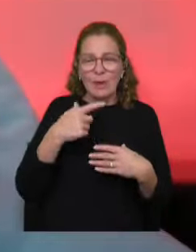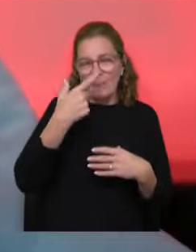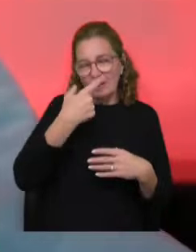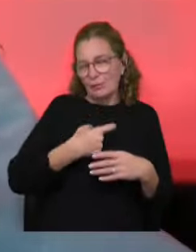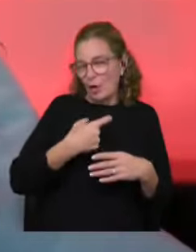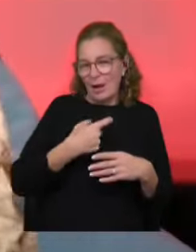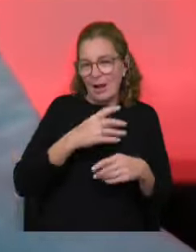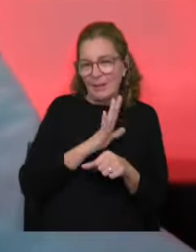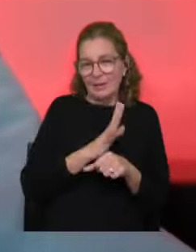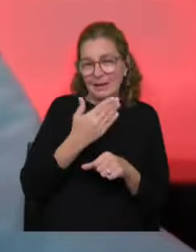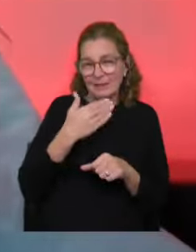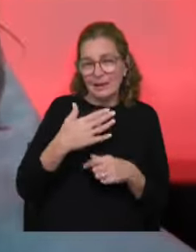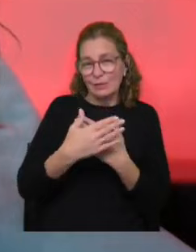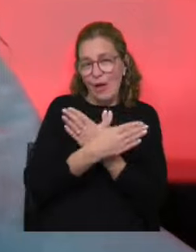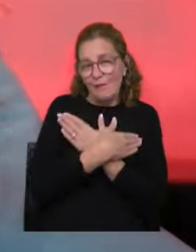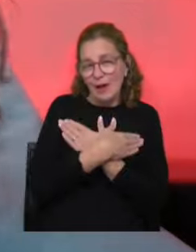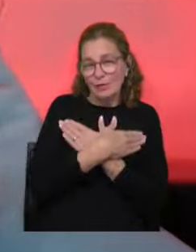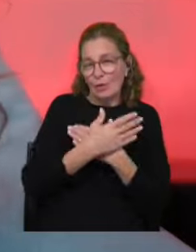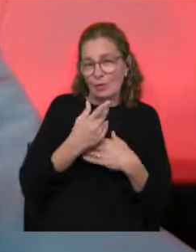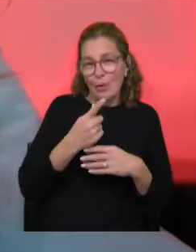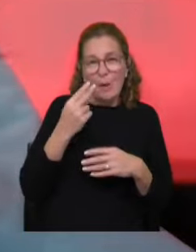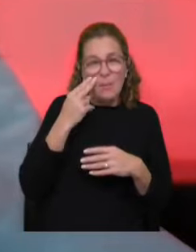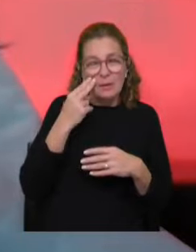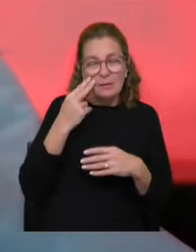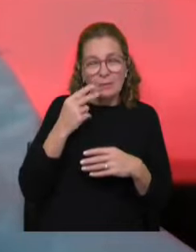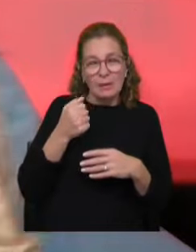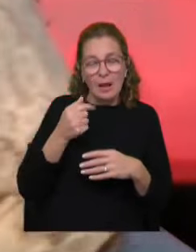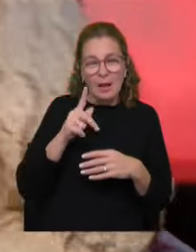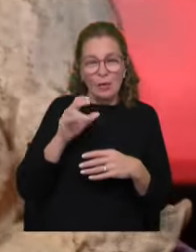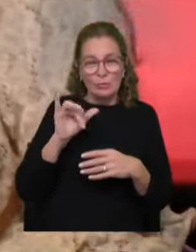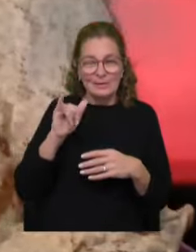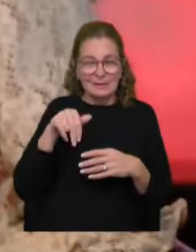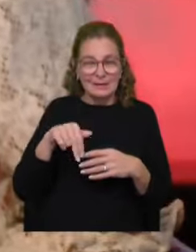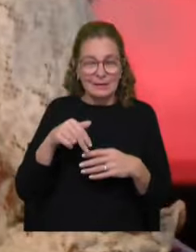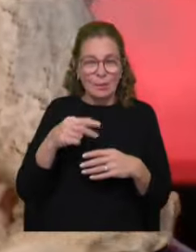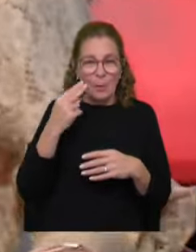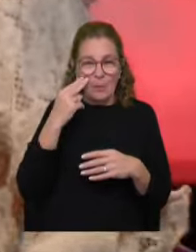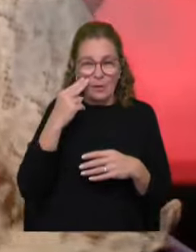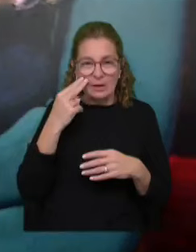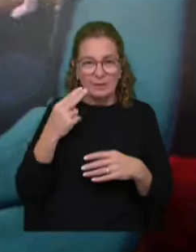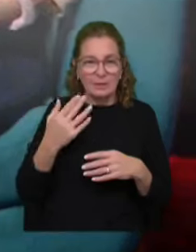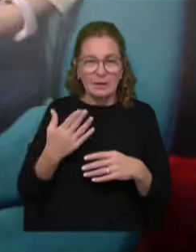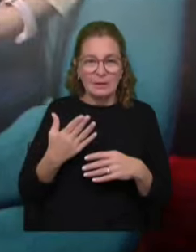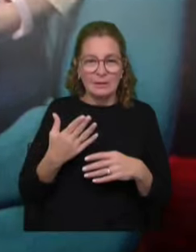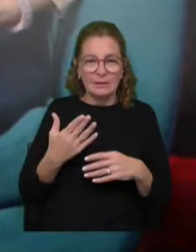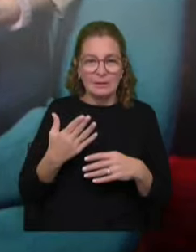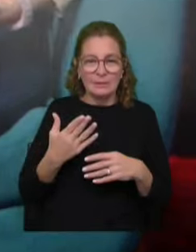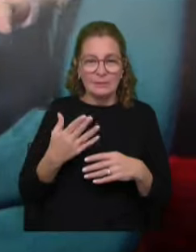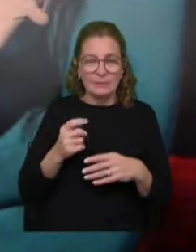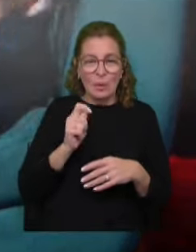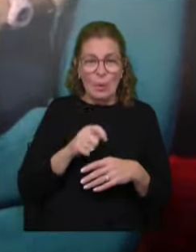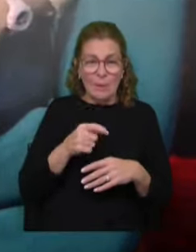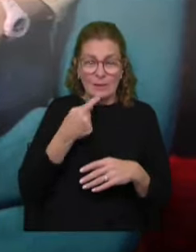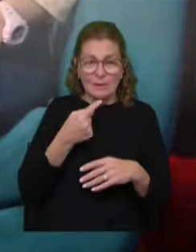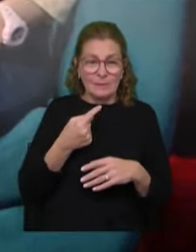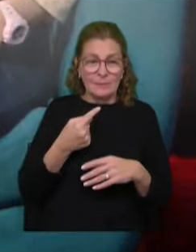Claro. O sea, la entiendo, la abrazo, no claro, hacía Agustín No hacía Agustín, claro. Que tenía un problema. Que lo juzgaba. Lo juzgaba,